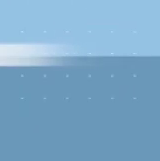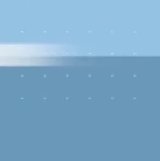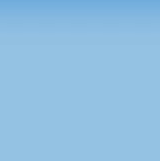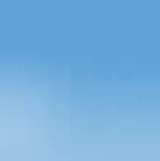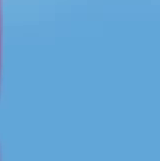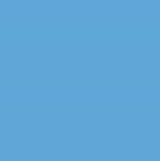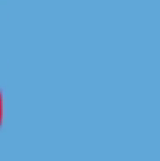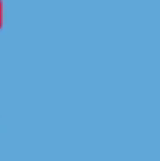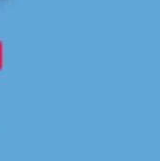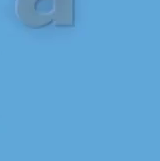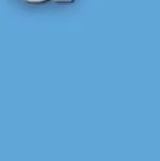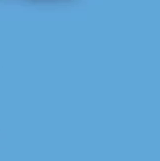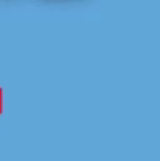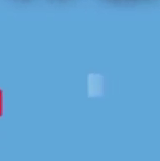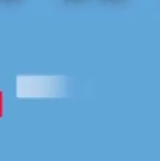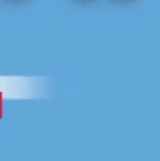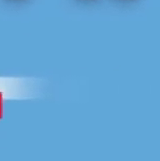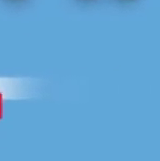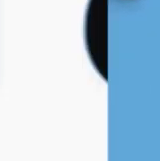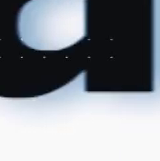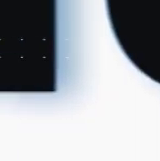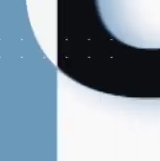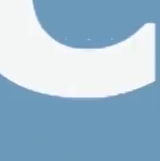Corazit Noticias.